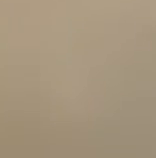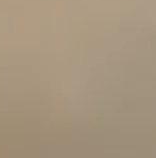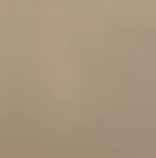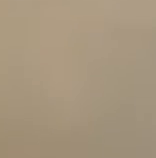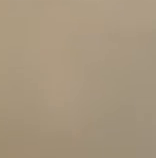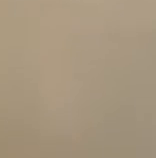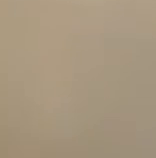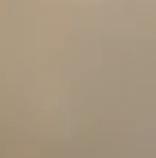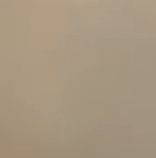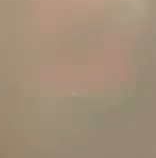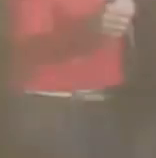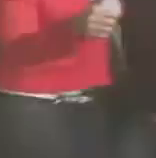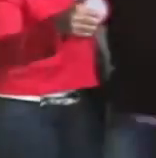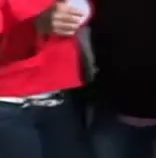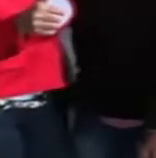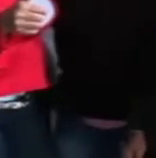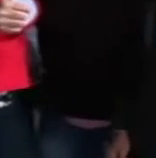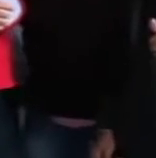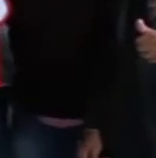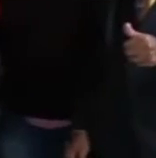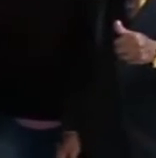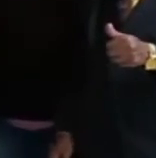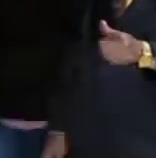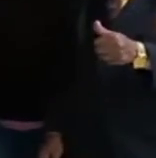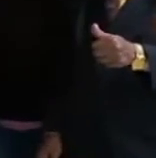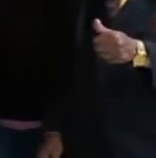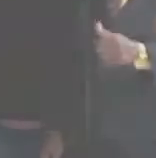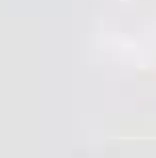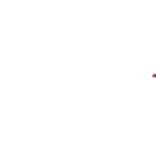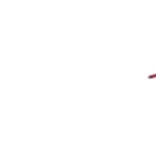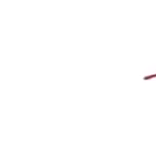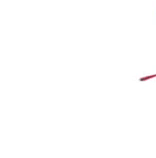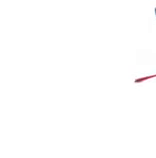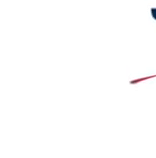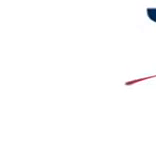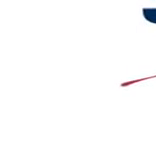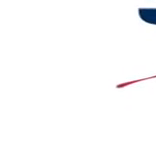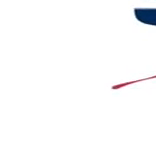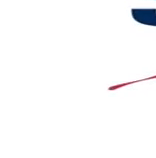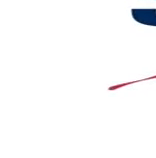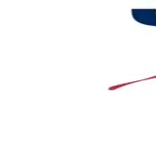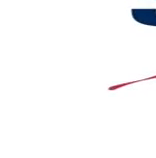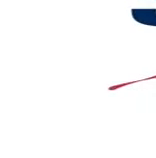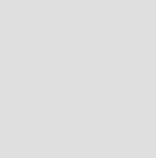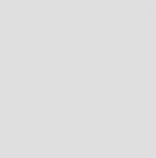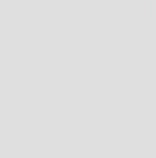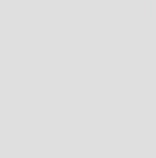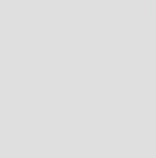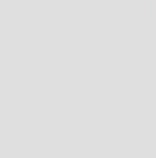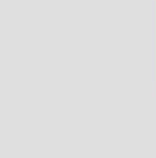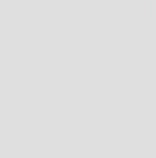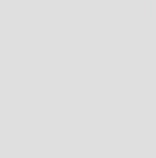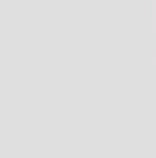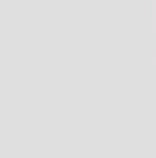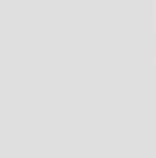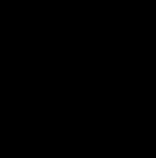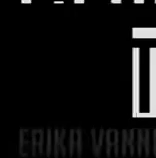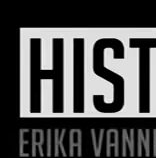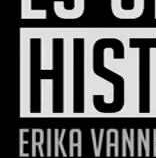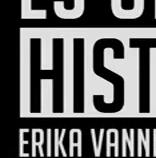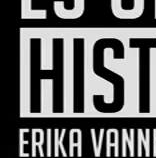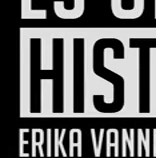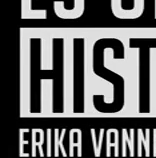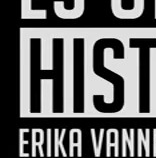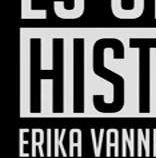que tienen obras en utilización. Saico, existimos por mandato de autores y compositores. Estamos cumpliendo.